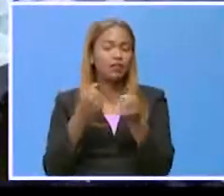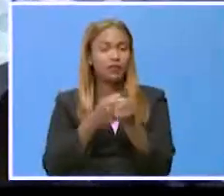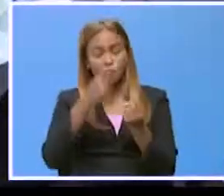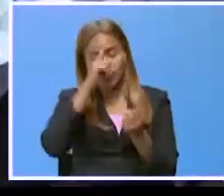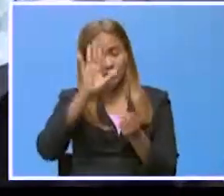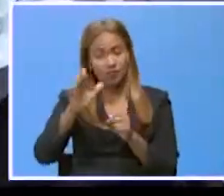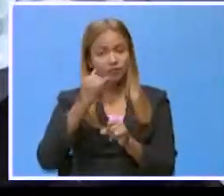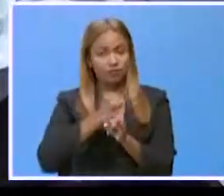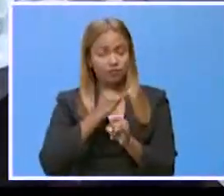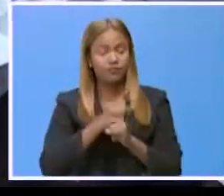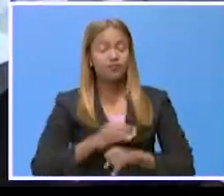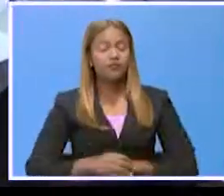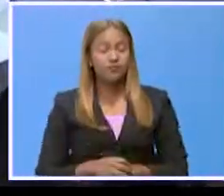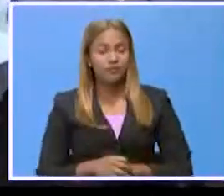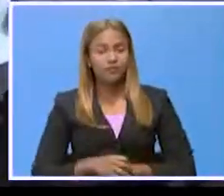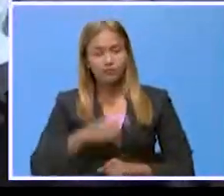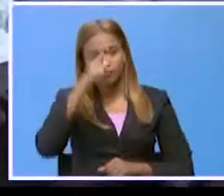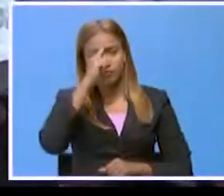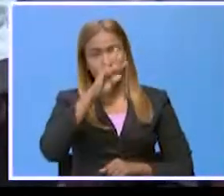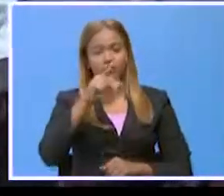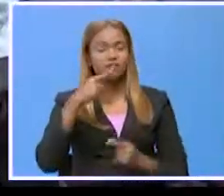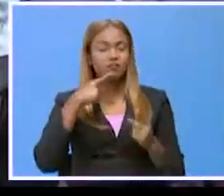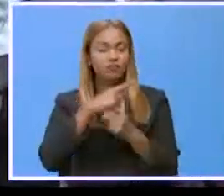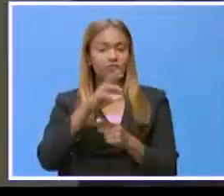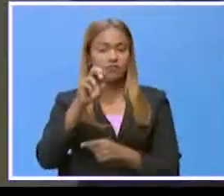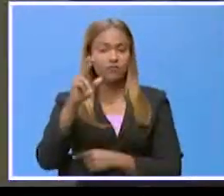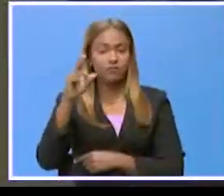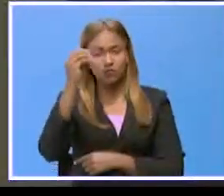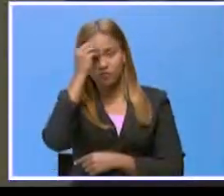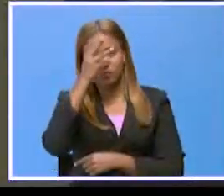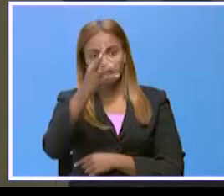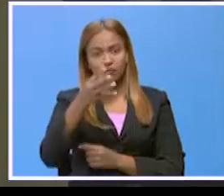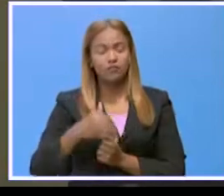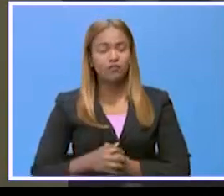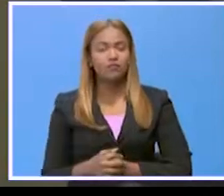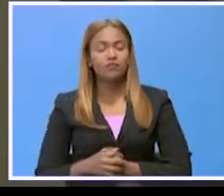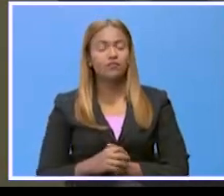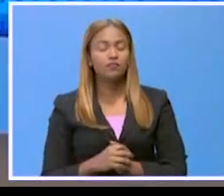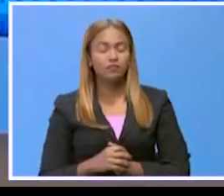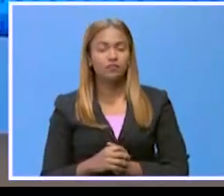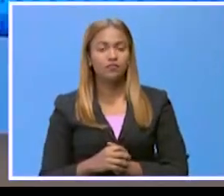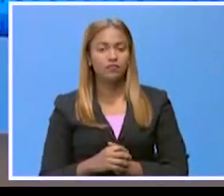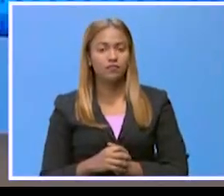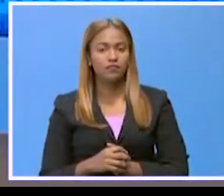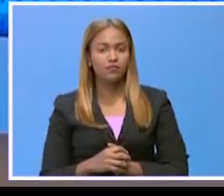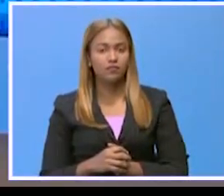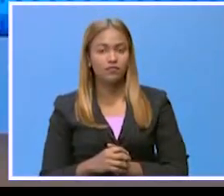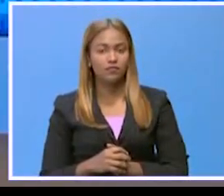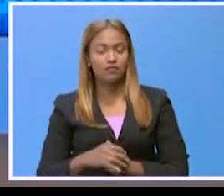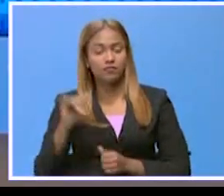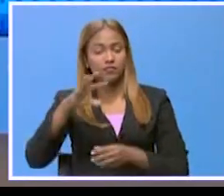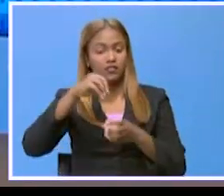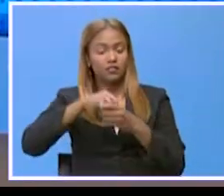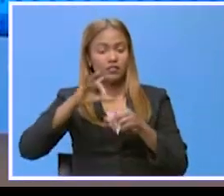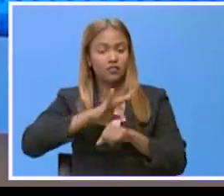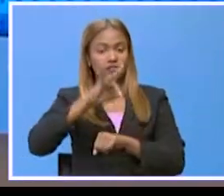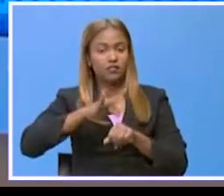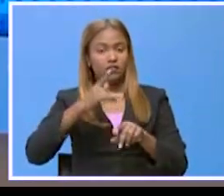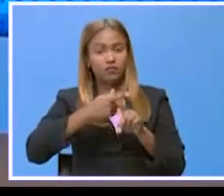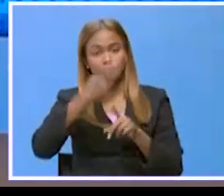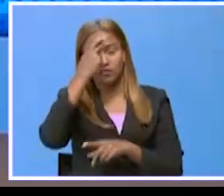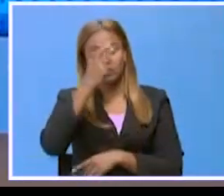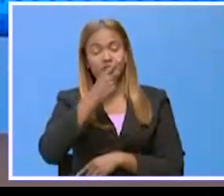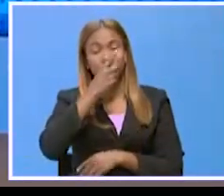esa institución para cuatro ejes de noticias este rock es señores el banco central de república